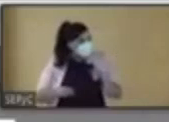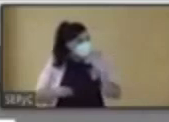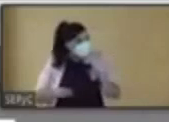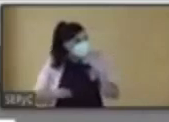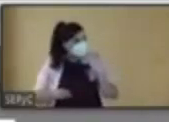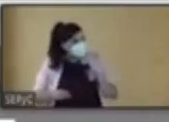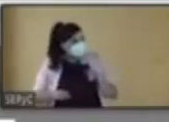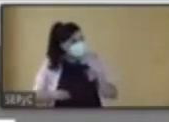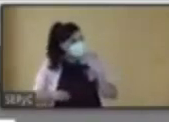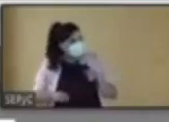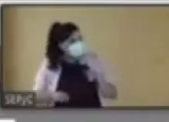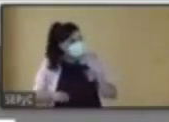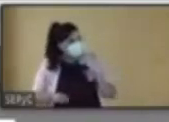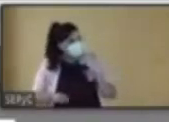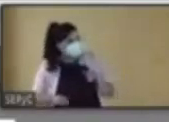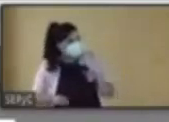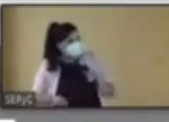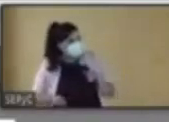vehículo.